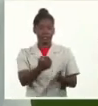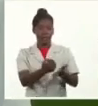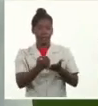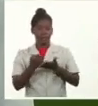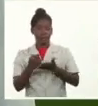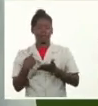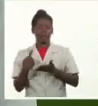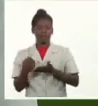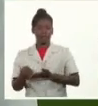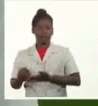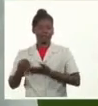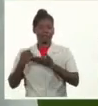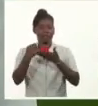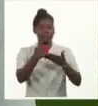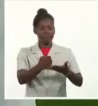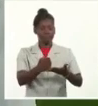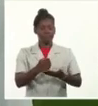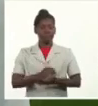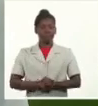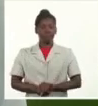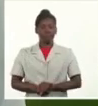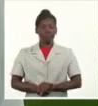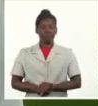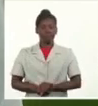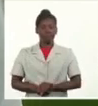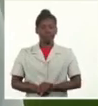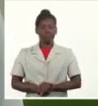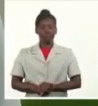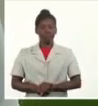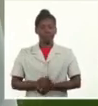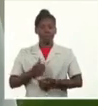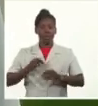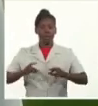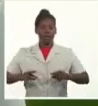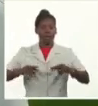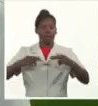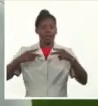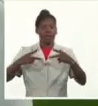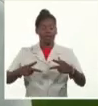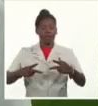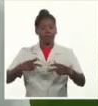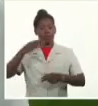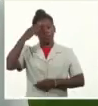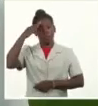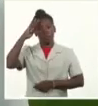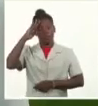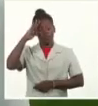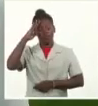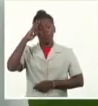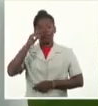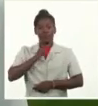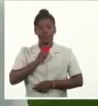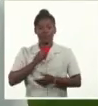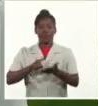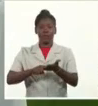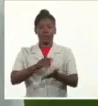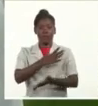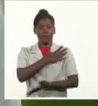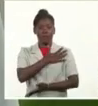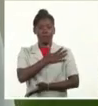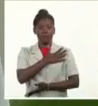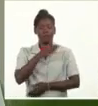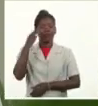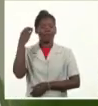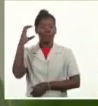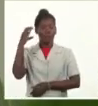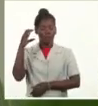soliciten. Aprovecho la ocasión para ratificar el compromiso invariable de Cuba con la paz. Colombia puede contar